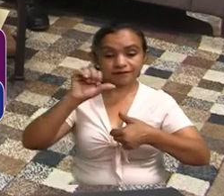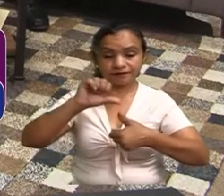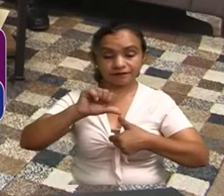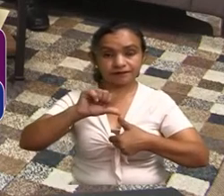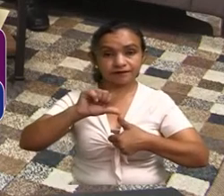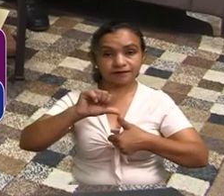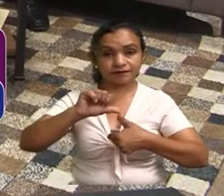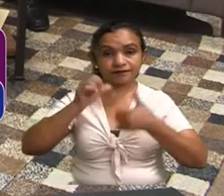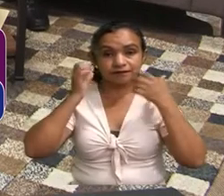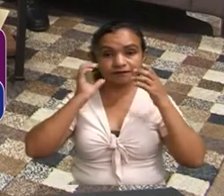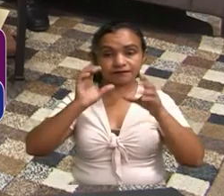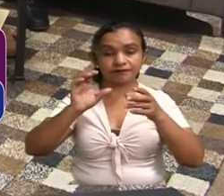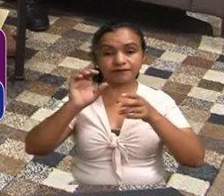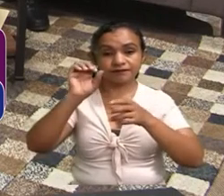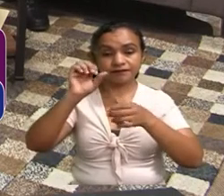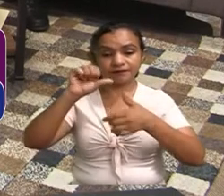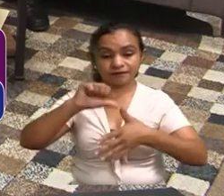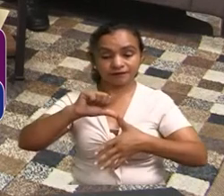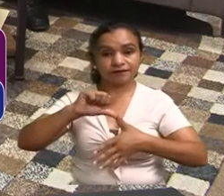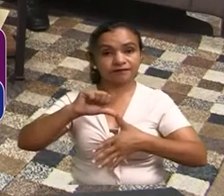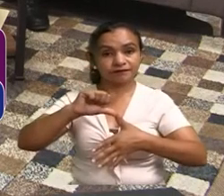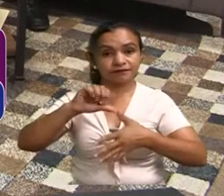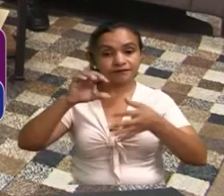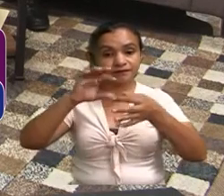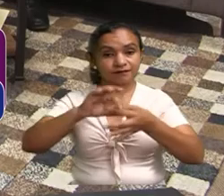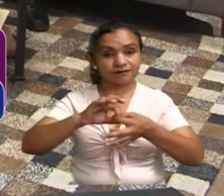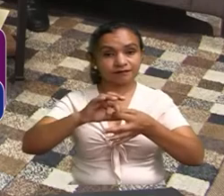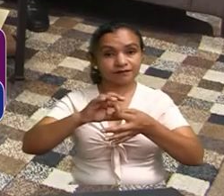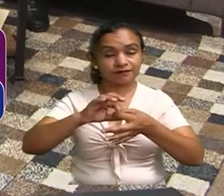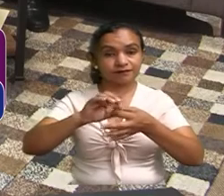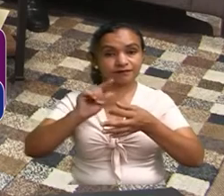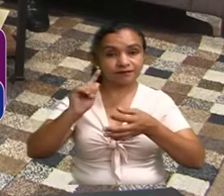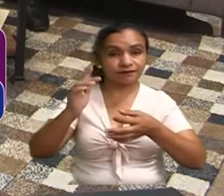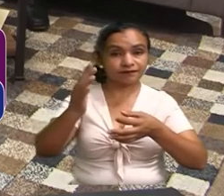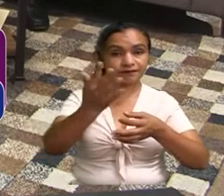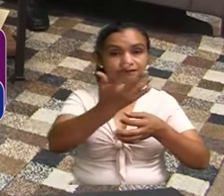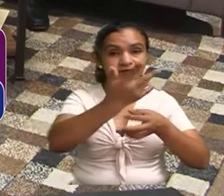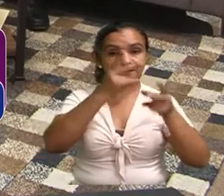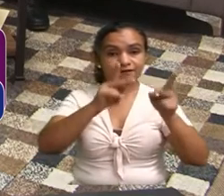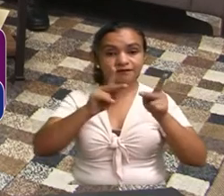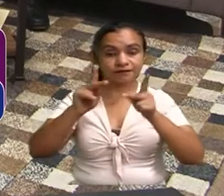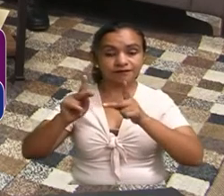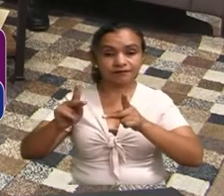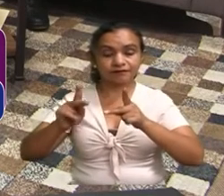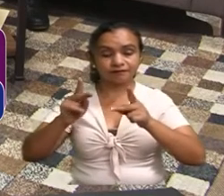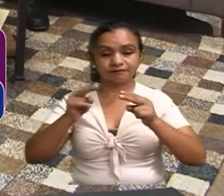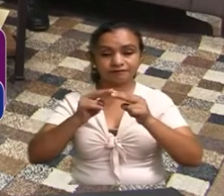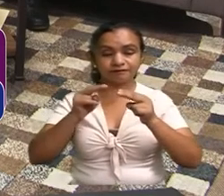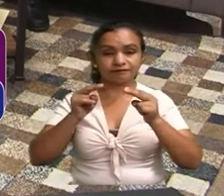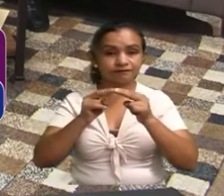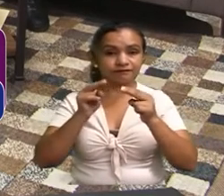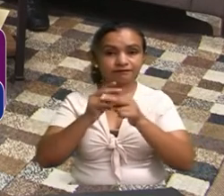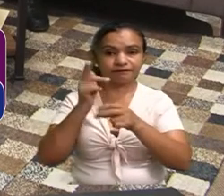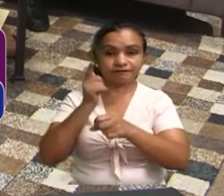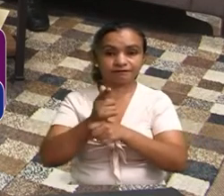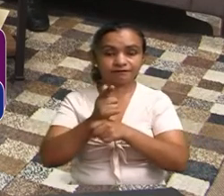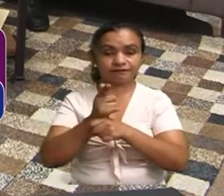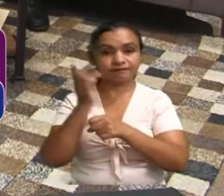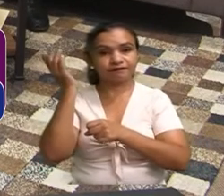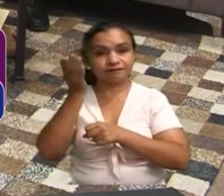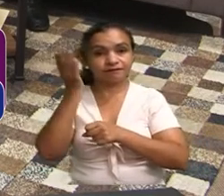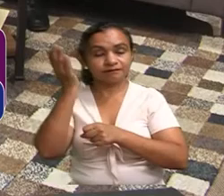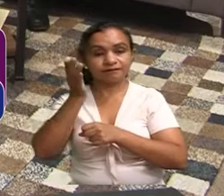tenemos el Caribe y tenemos Suramérica. Entonces, vaya, toda esta gente van a estar interconectada y van a estar pendientes de las